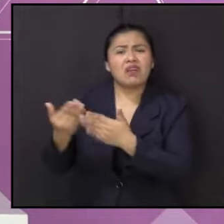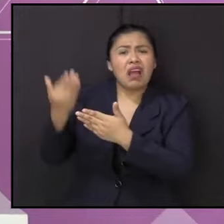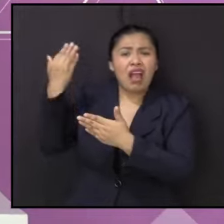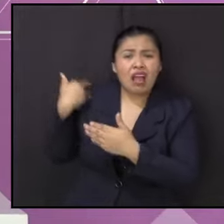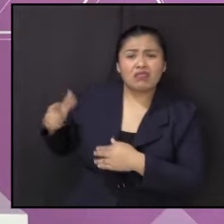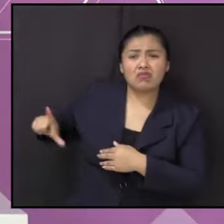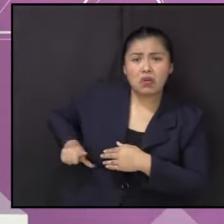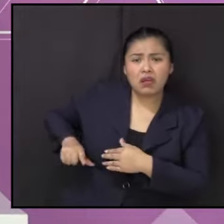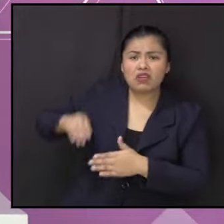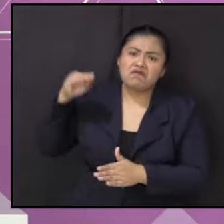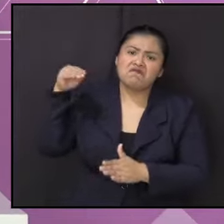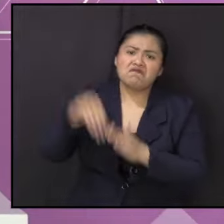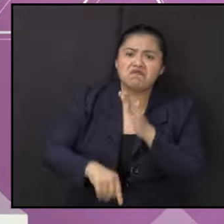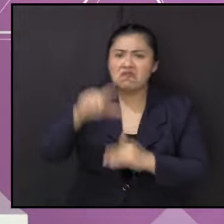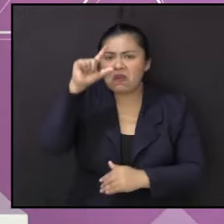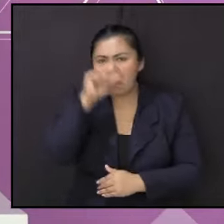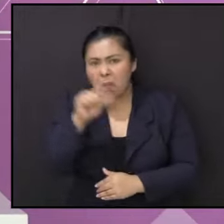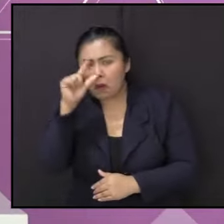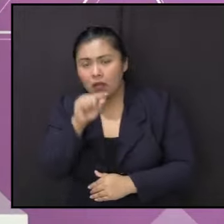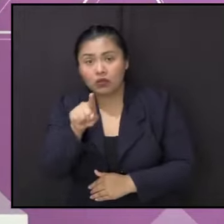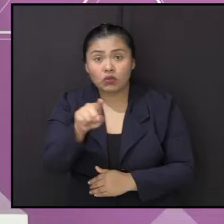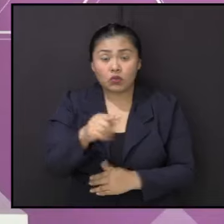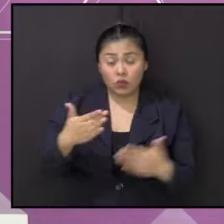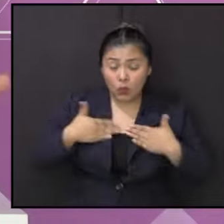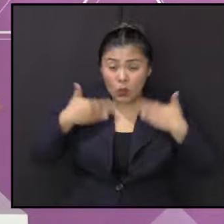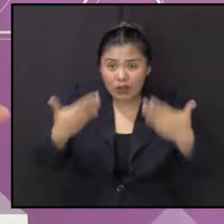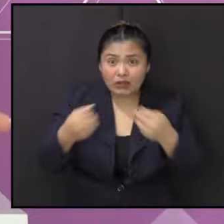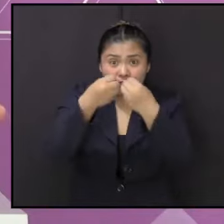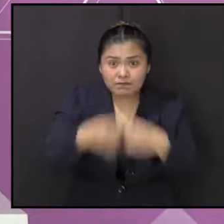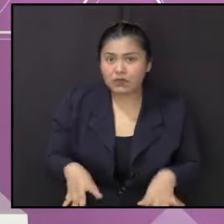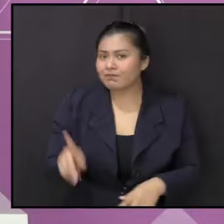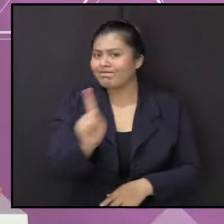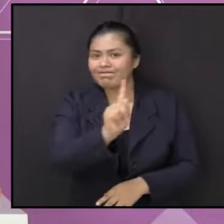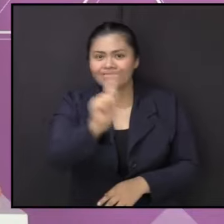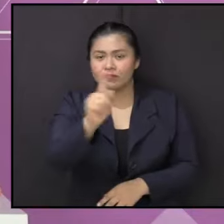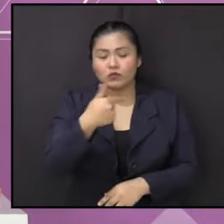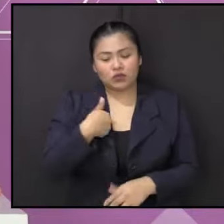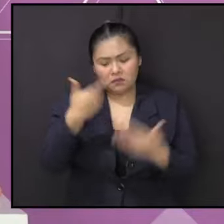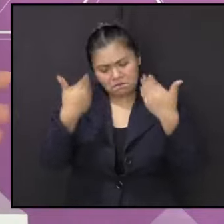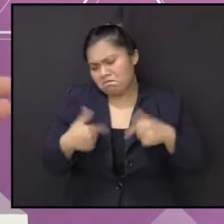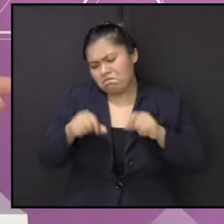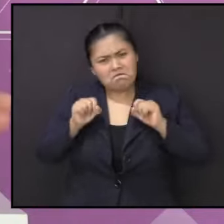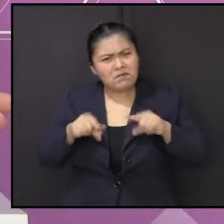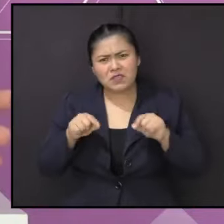ni la confianza. Yo soy una mujer solidaria, una ciudadana que, al igual que tú,